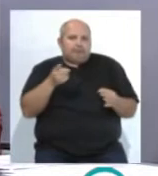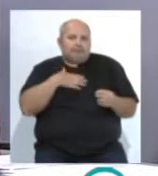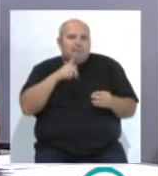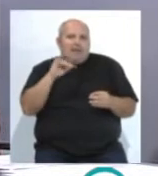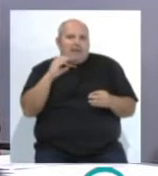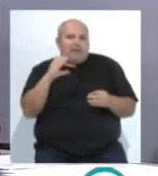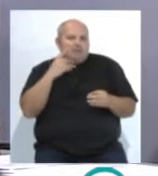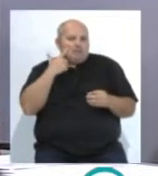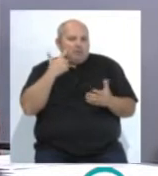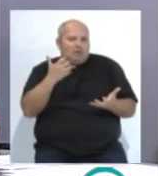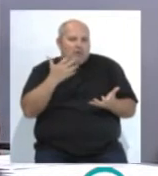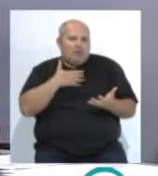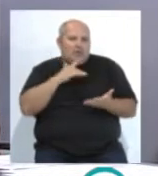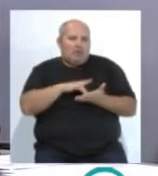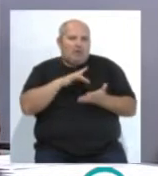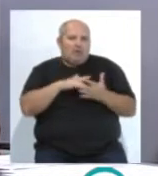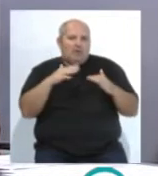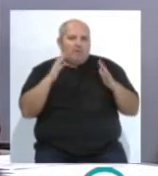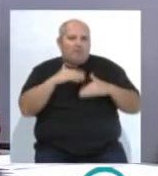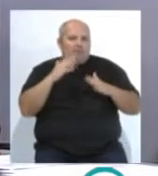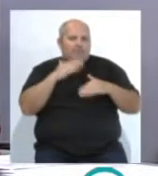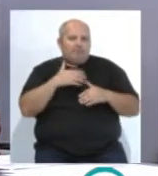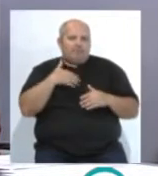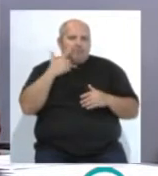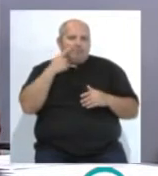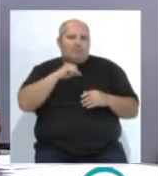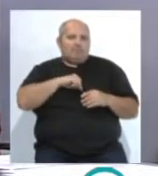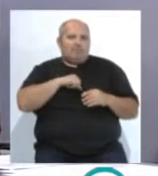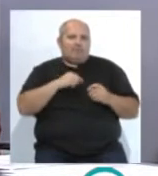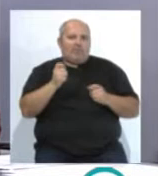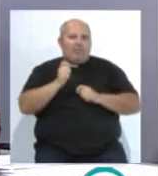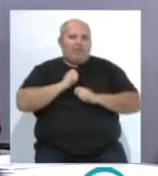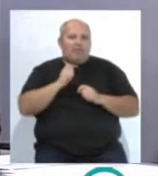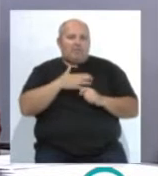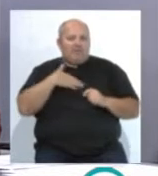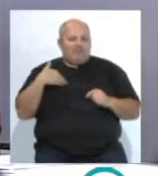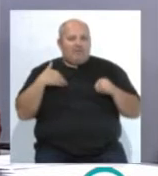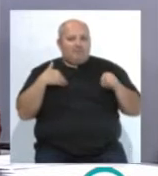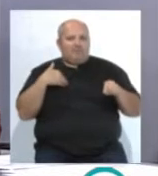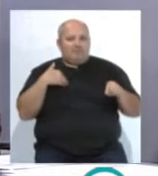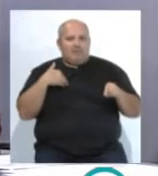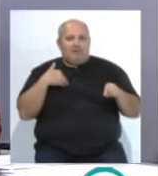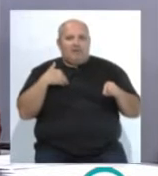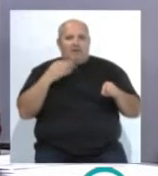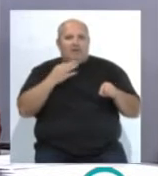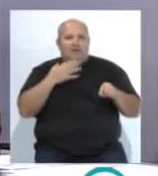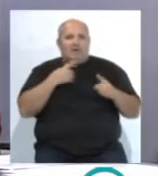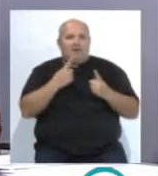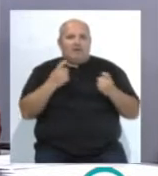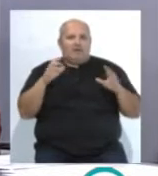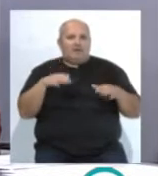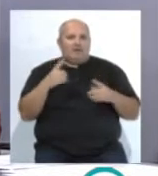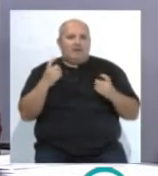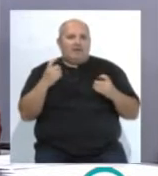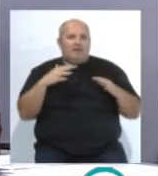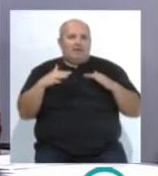Lecky pues ahora entiendo de todos estos partidos que no ha estado jugando últimamente que no está aportando mucho. Prefiero, yo creo que siempre en base a que necesita el Cádiz un